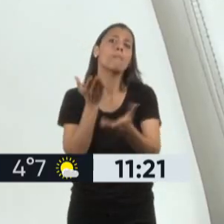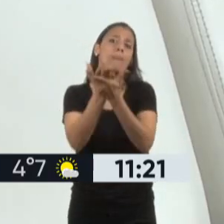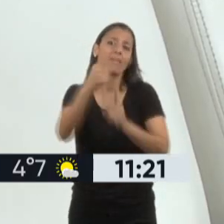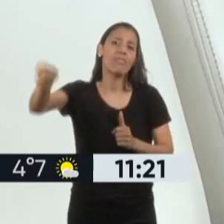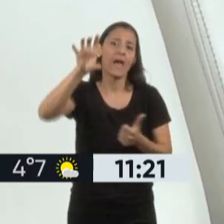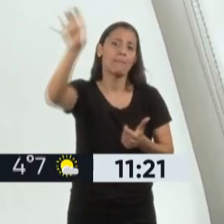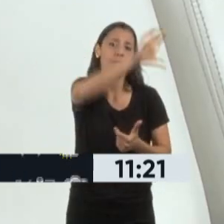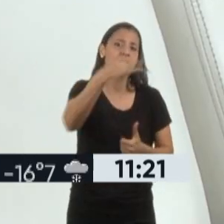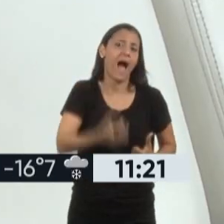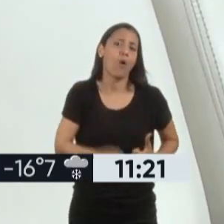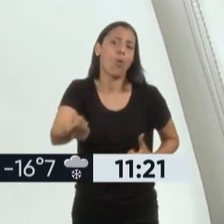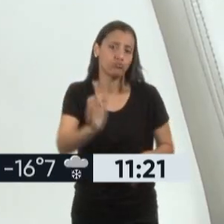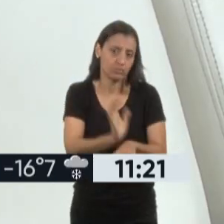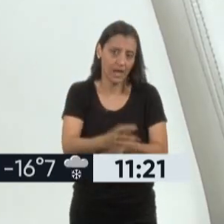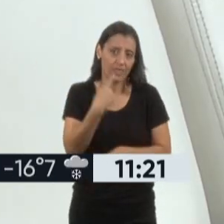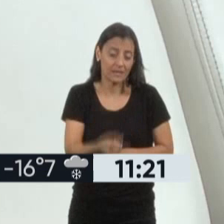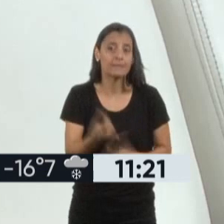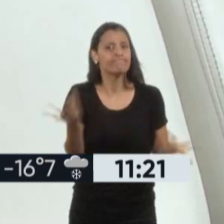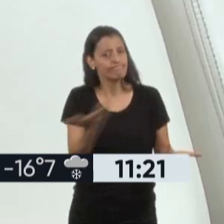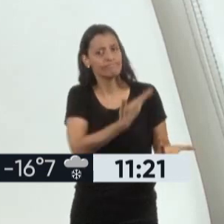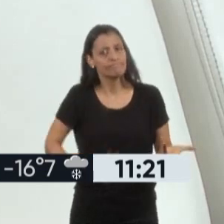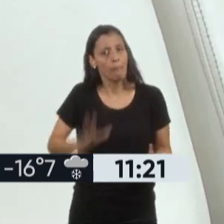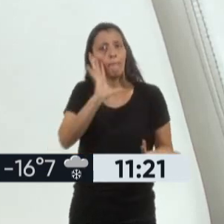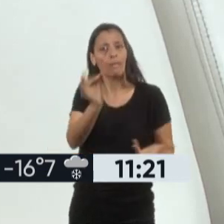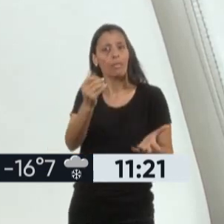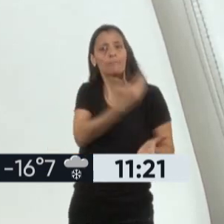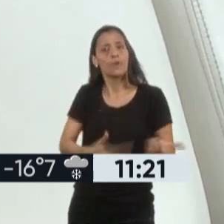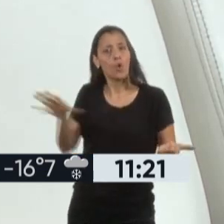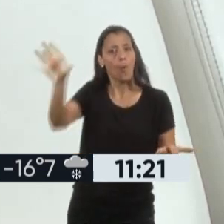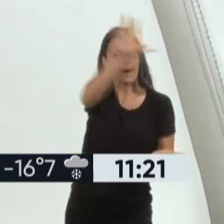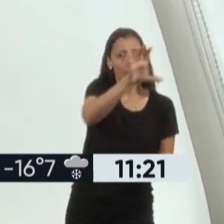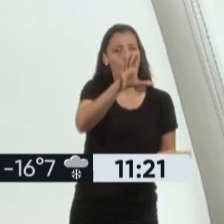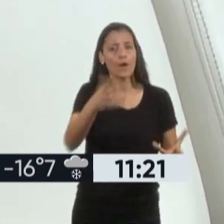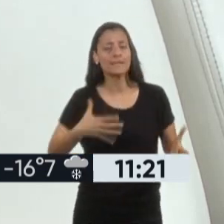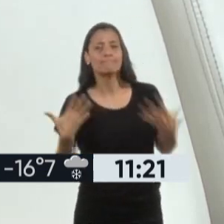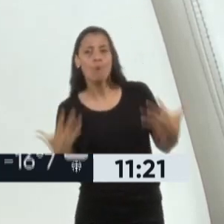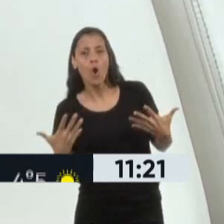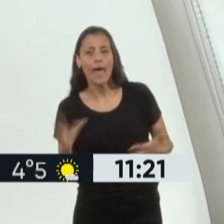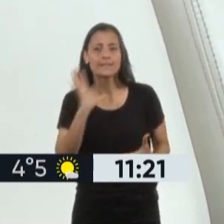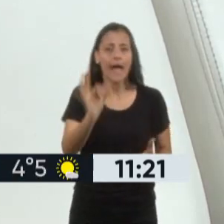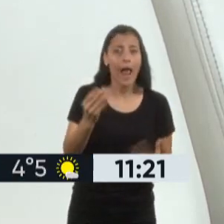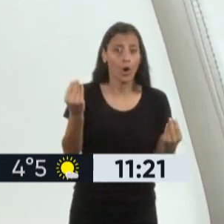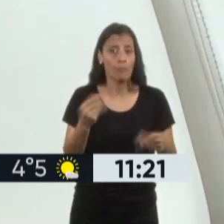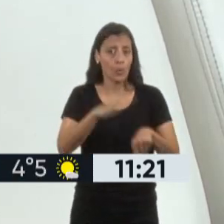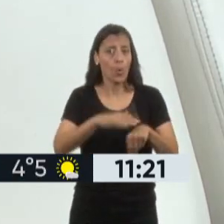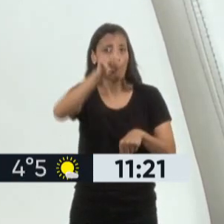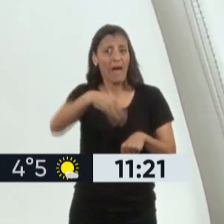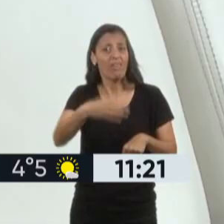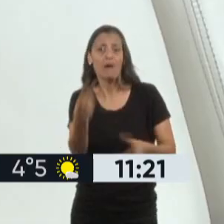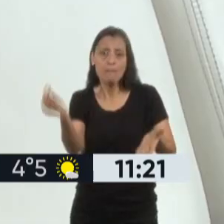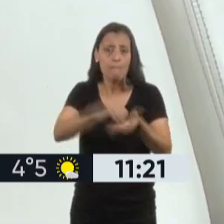provincias si no perciben malestar en las provincias por tener que hacer un nuevo ajuste alrededor de 2.500 millones de dólares por